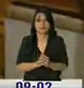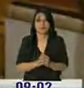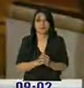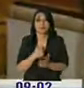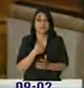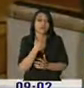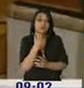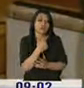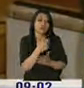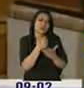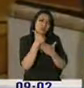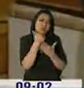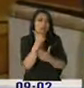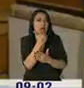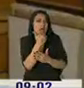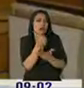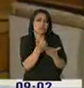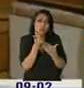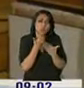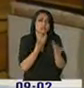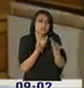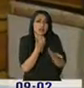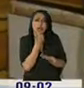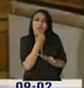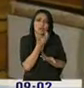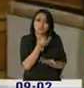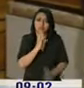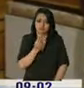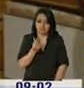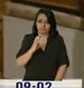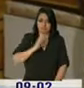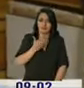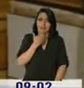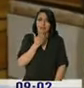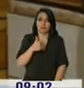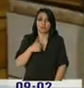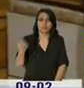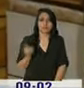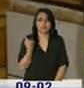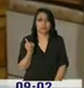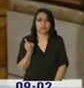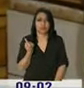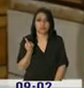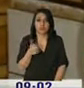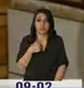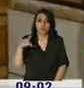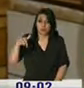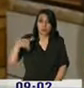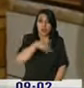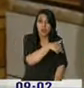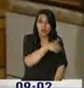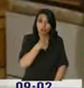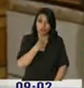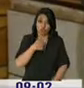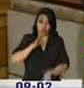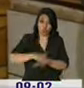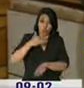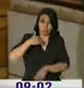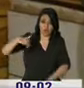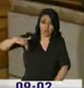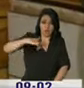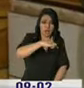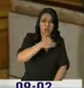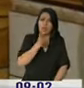ayuden, apresurando y que me ayuden porque yo no me crucé en la calle igual, ni yo no tuve la